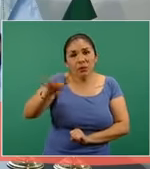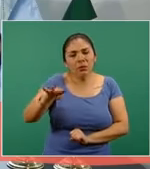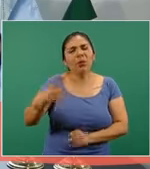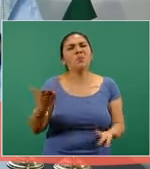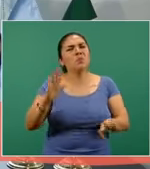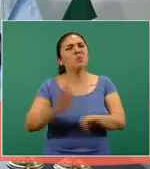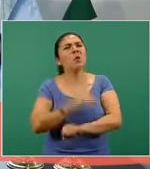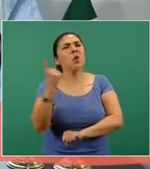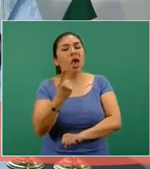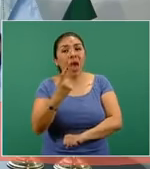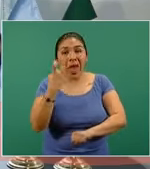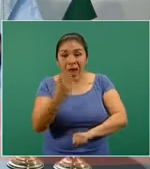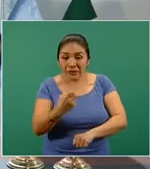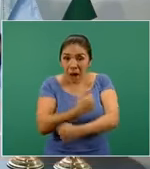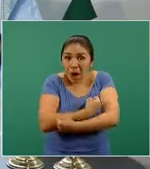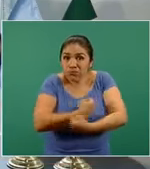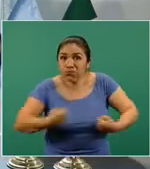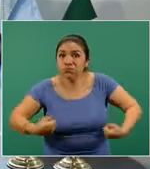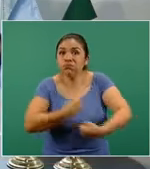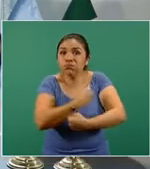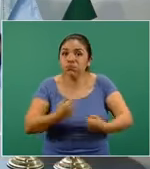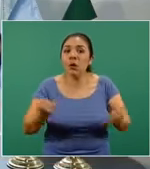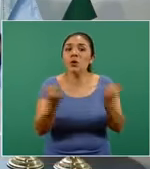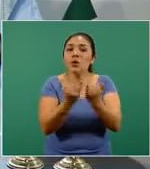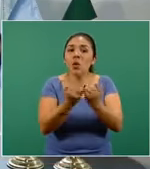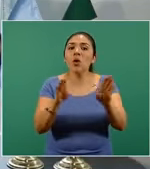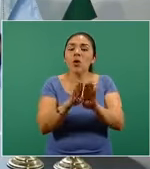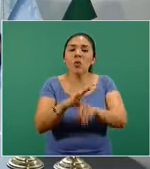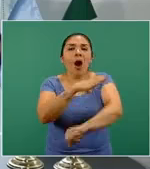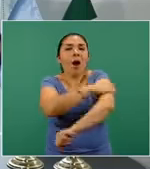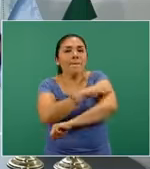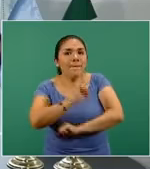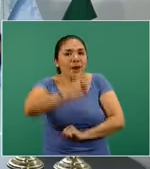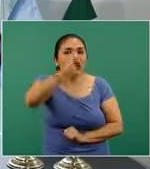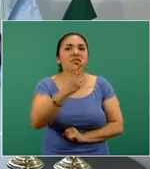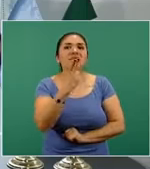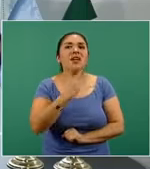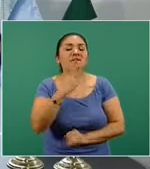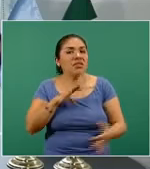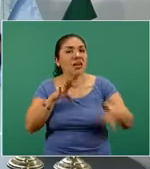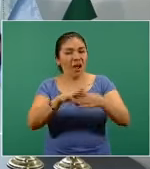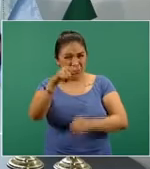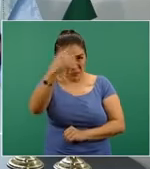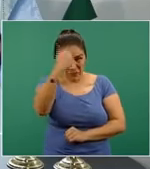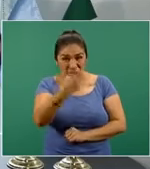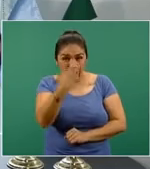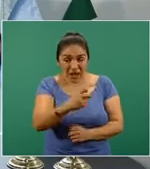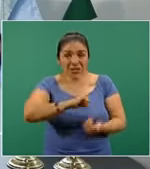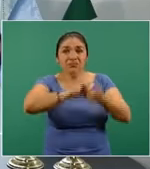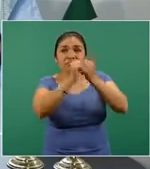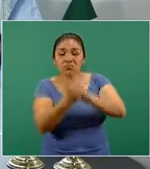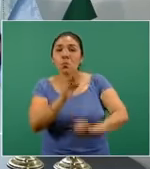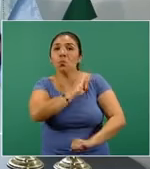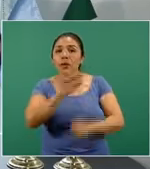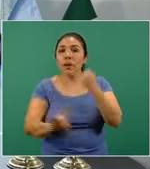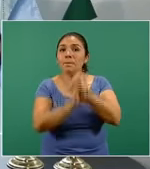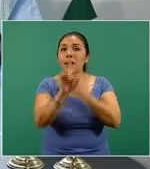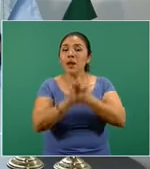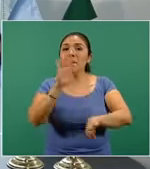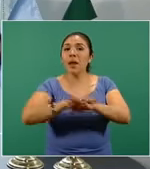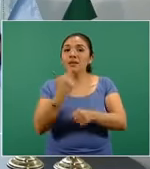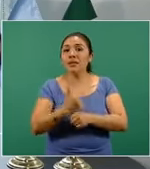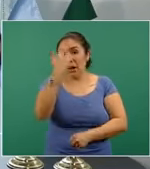qué? Porque la obesidad está asociada con enfermedades como la hipertensión y la diabetes, que sabemos a su vez son factores de riesgo de forma grave